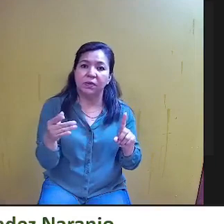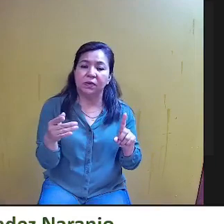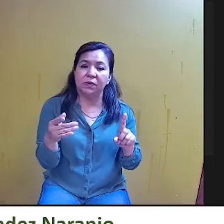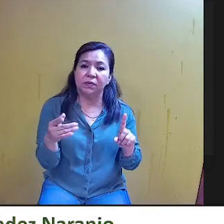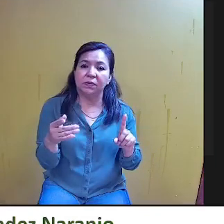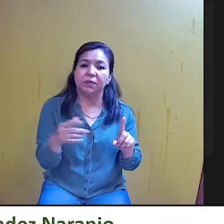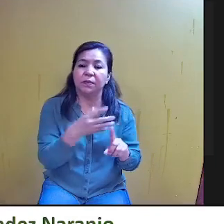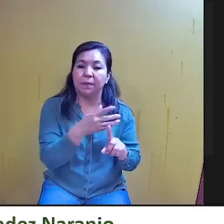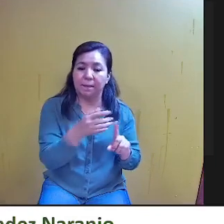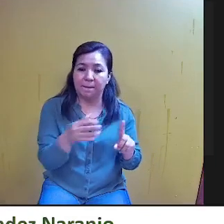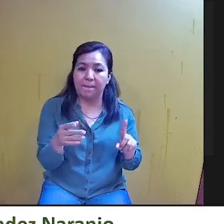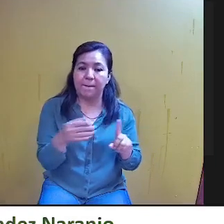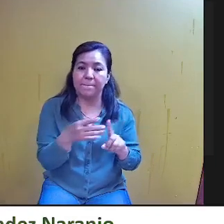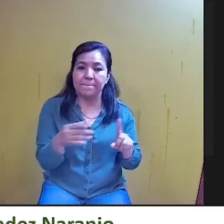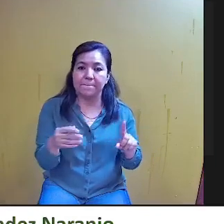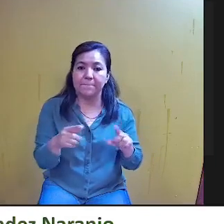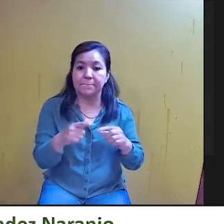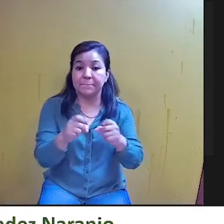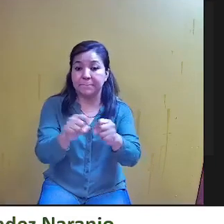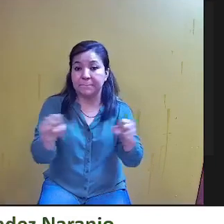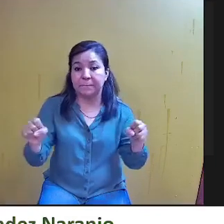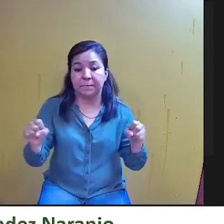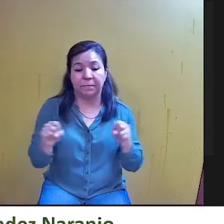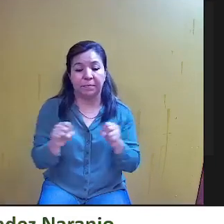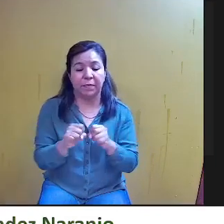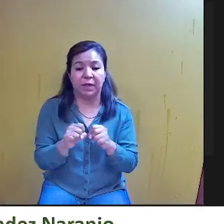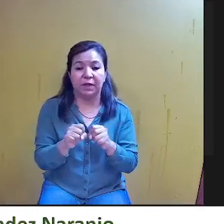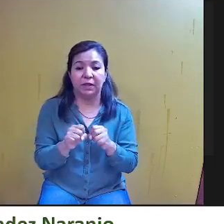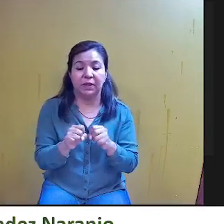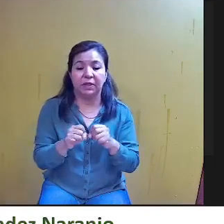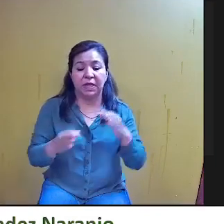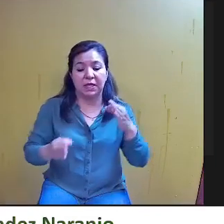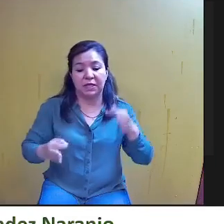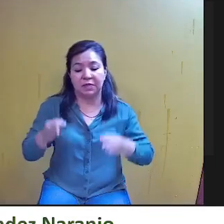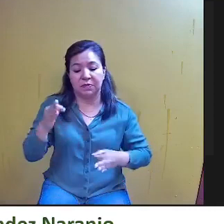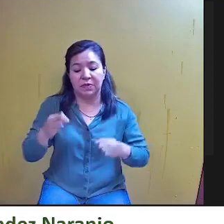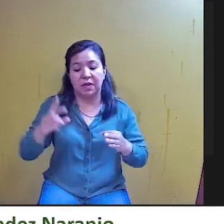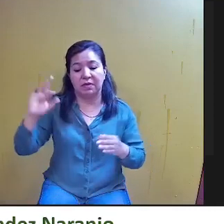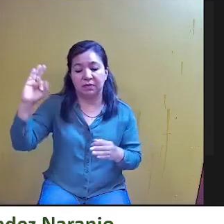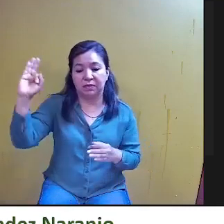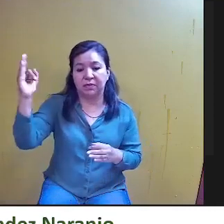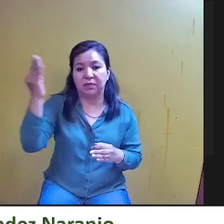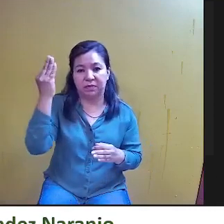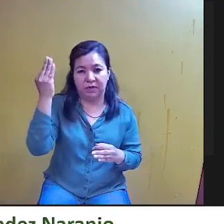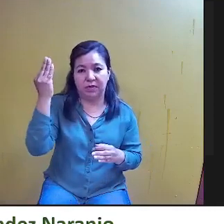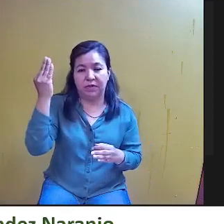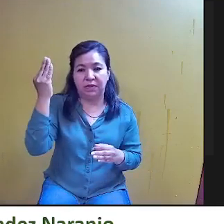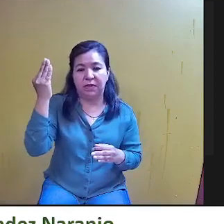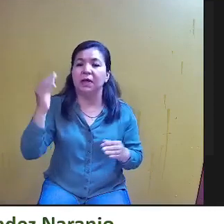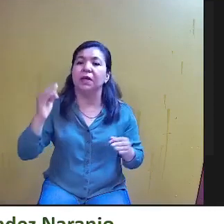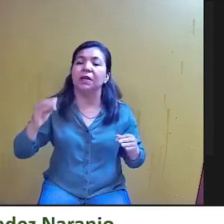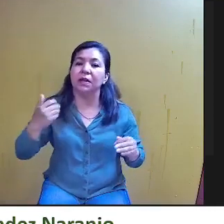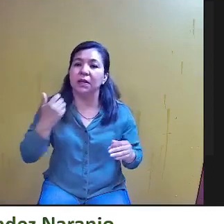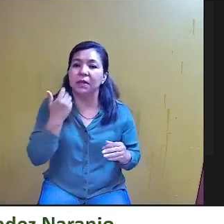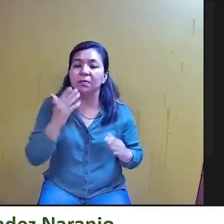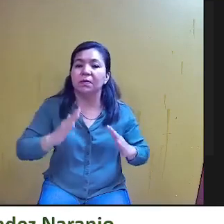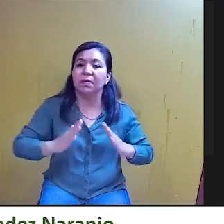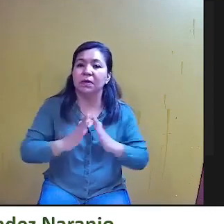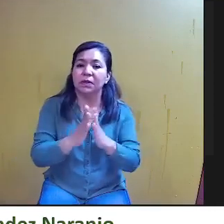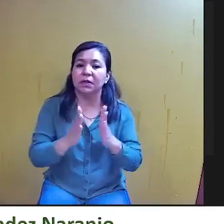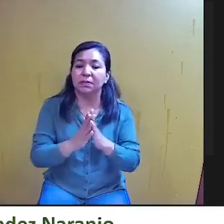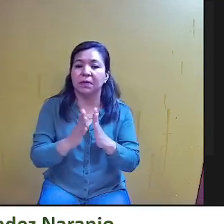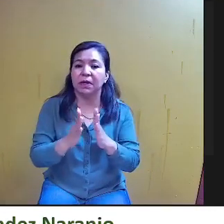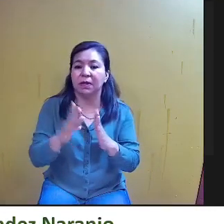sustentada por la Sala Superior del Tribunal Electoral del Poder Judicial de la Federación, se advierte que una persona que ha ejercido la función de consejero